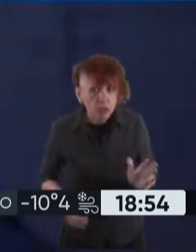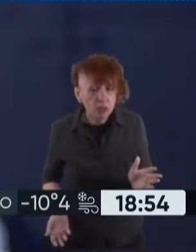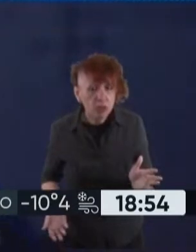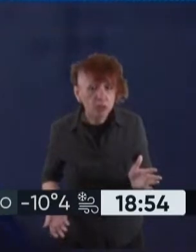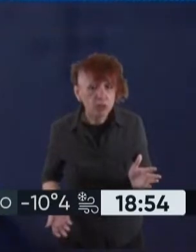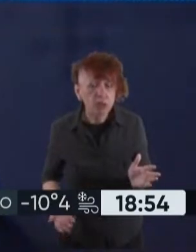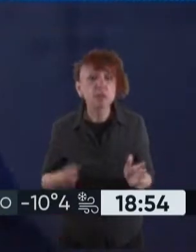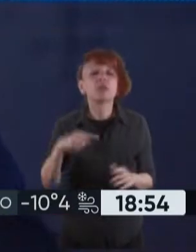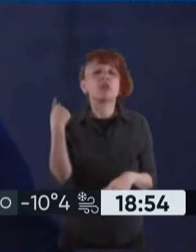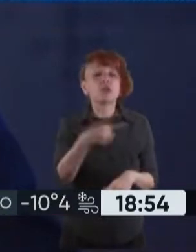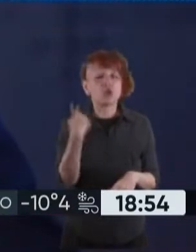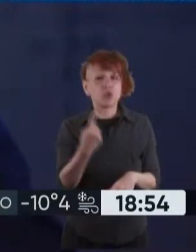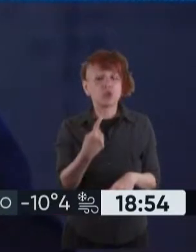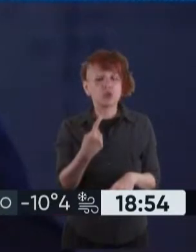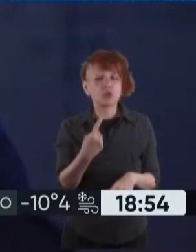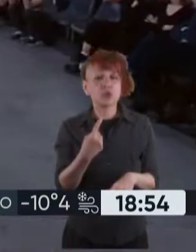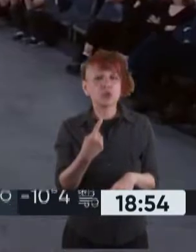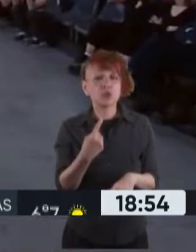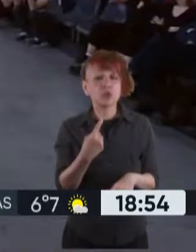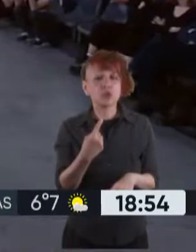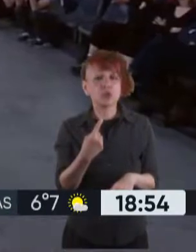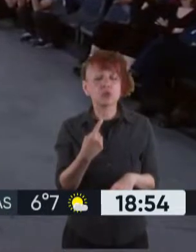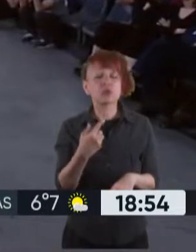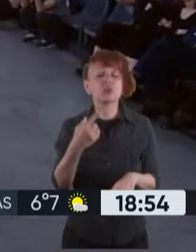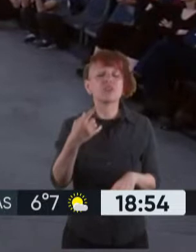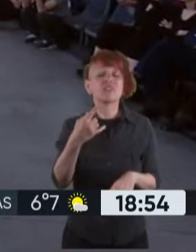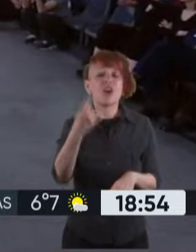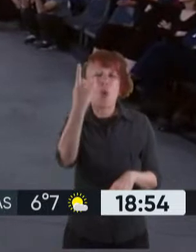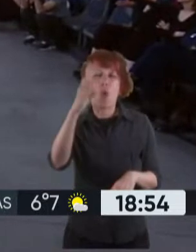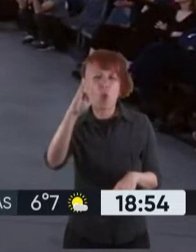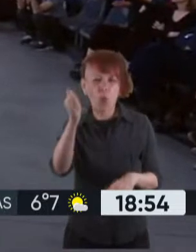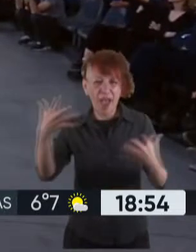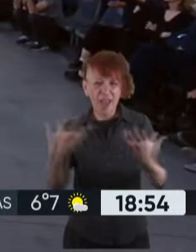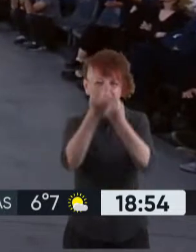Cuando cumplimos en nuestra querida Universidad de Buenos Aires 200 años,